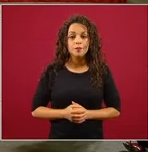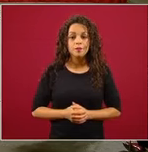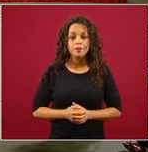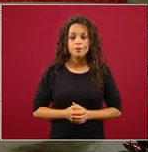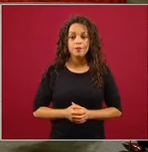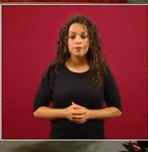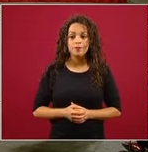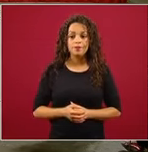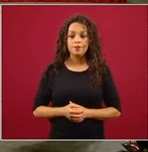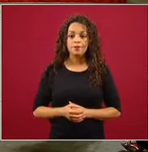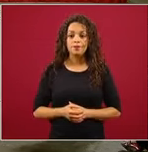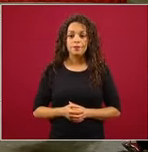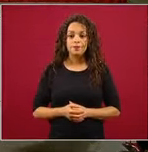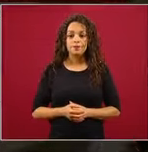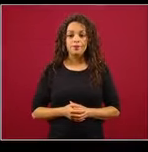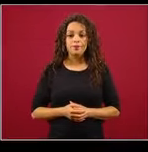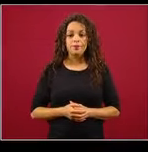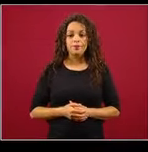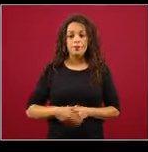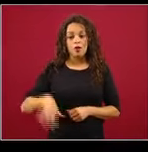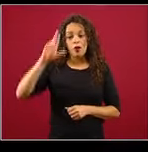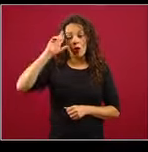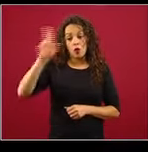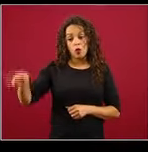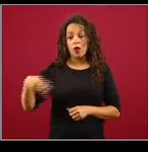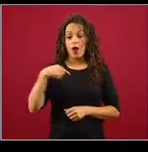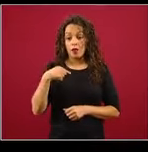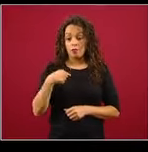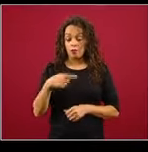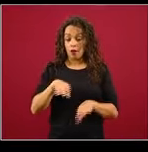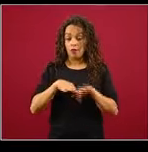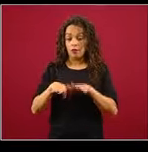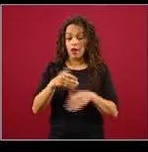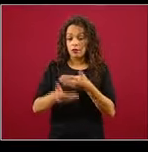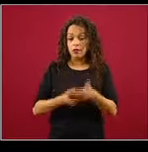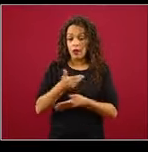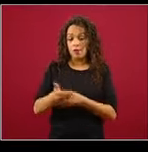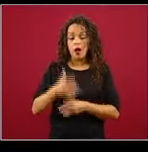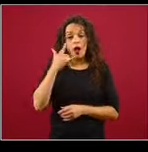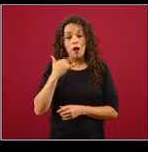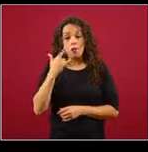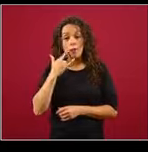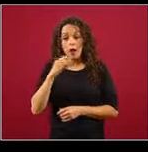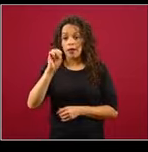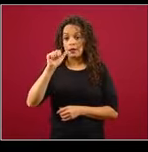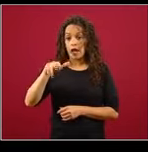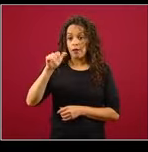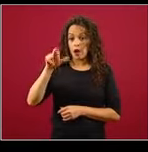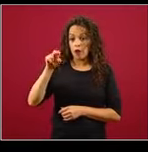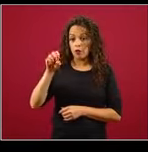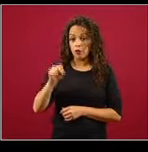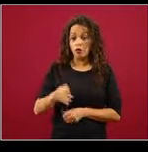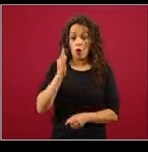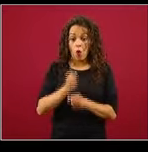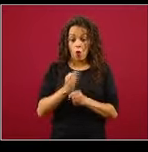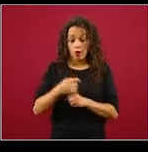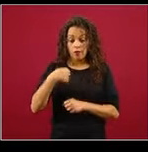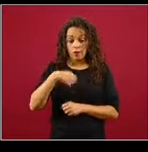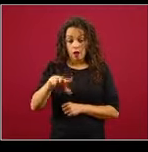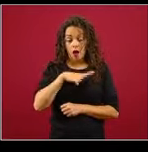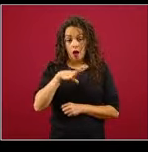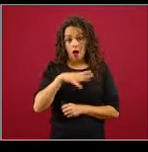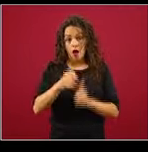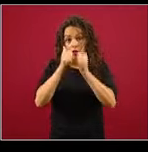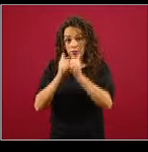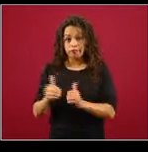Hola, soy líder juvenil de los servicios amigables San Marcos. Debido a la situación, en estos momentos me encuentro en cuarentena. Durante todo este tiempo